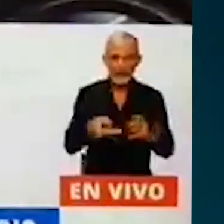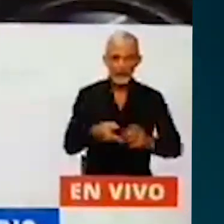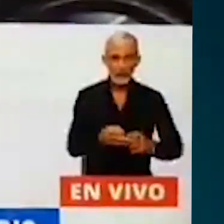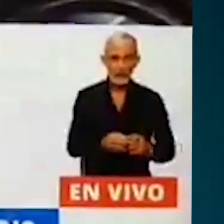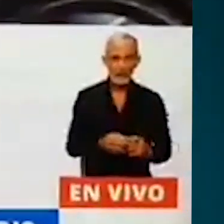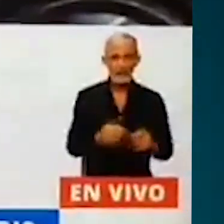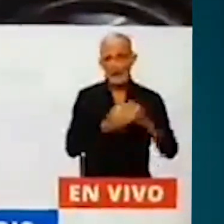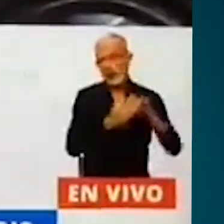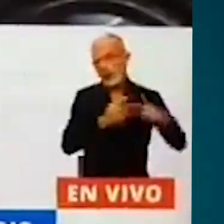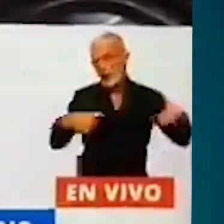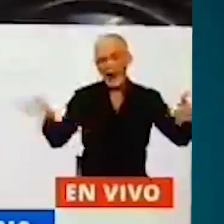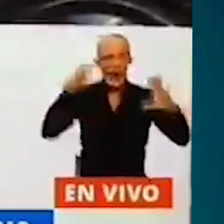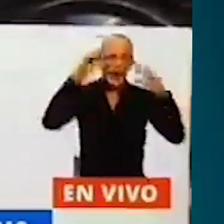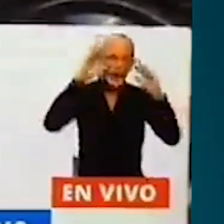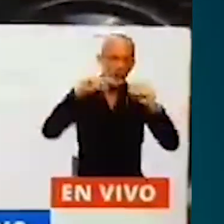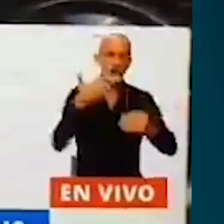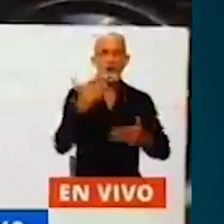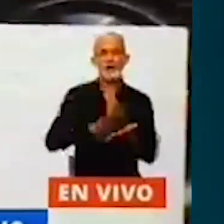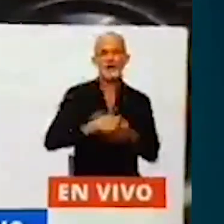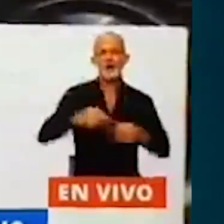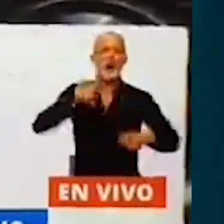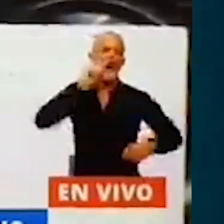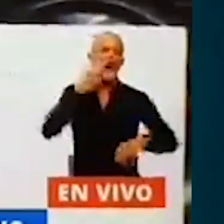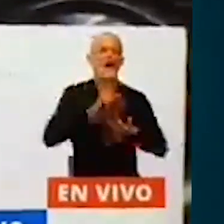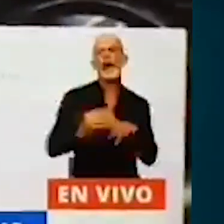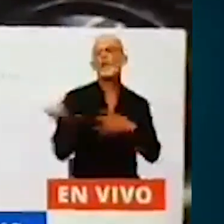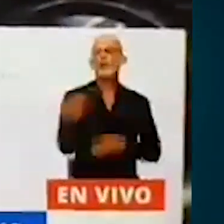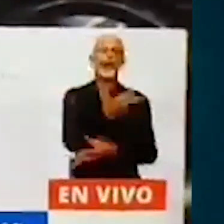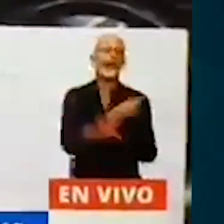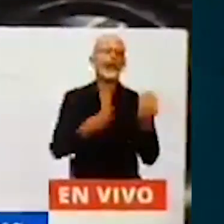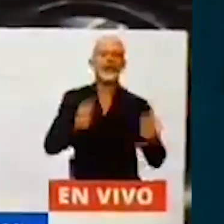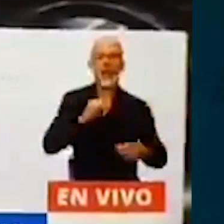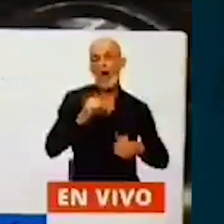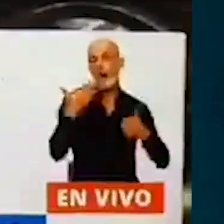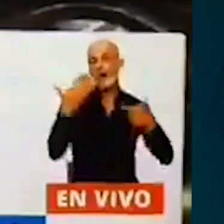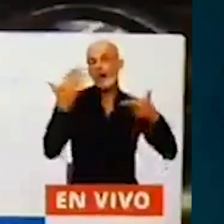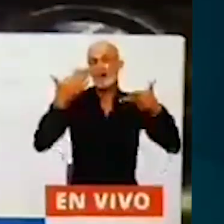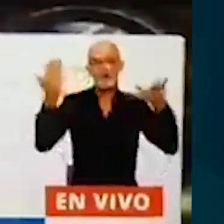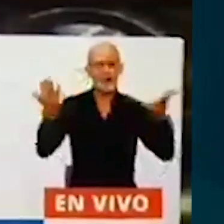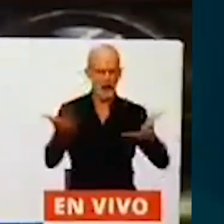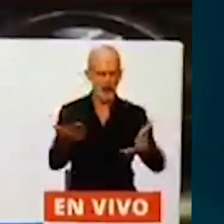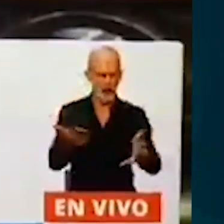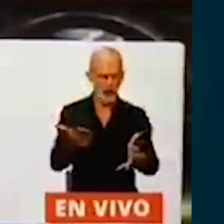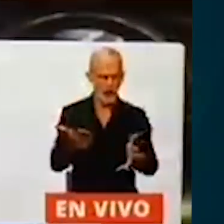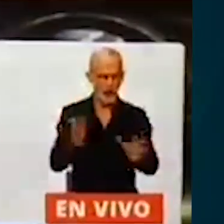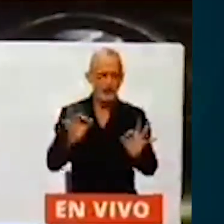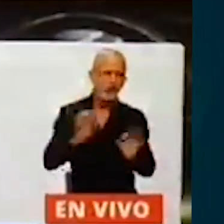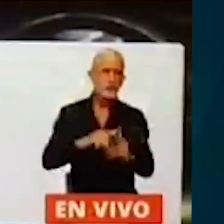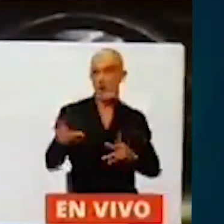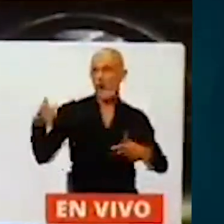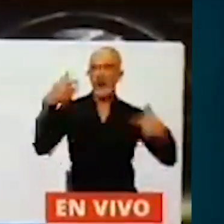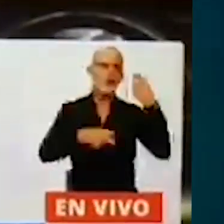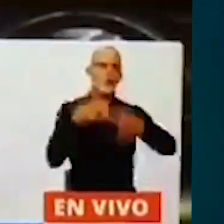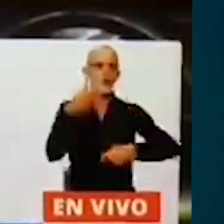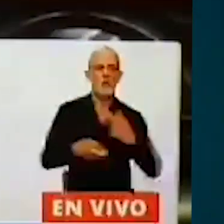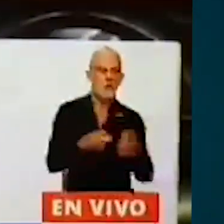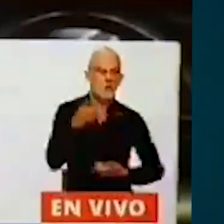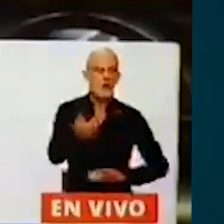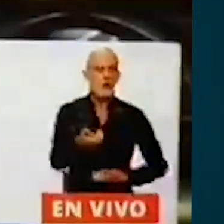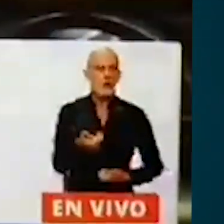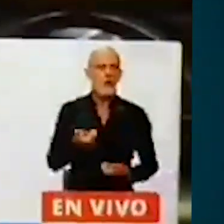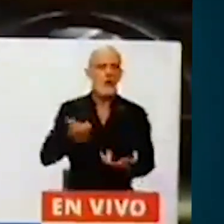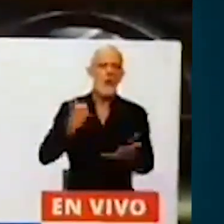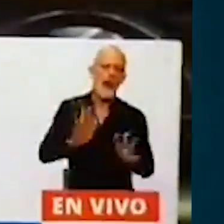Vamos a tener toda la noche hablando de palabras maravillosas, de la solidaridad, y nos vamos a llenar de la solidaridad, de la contribución, del